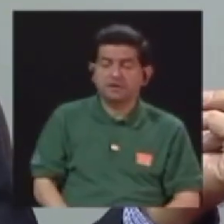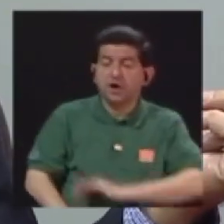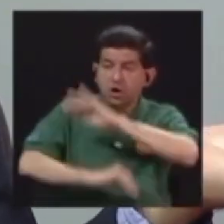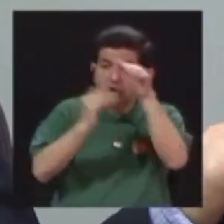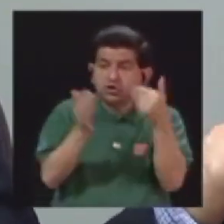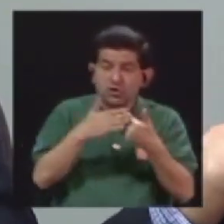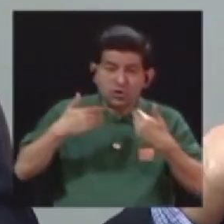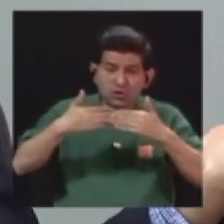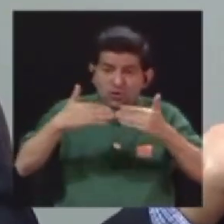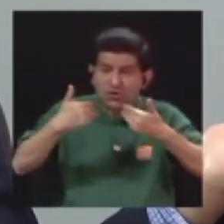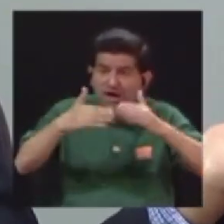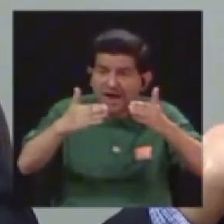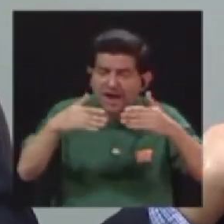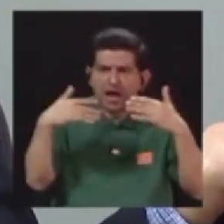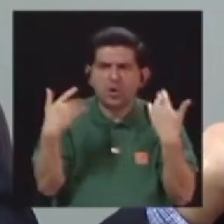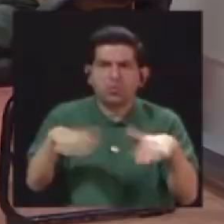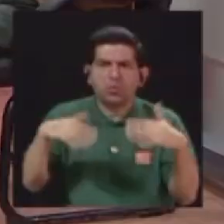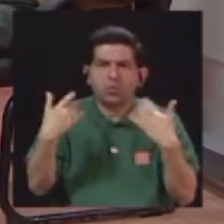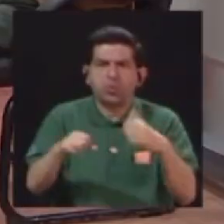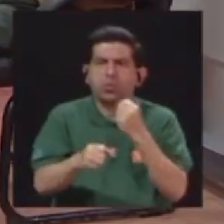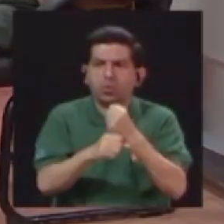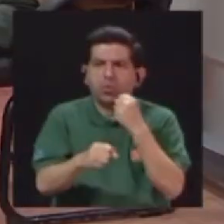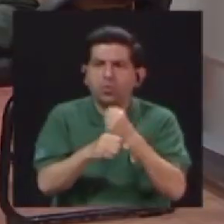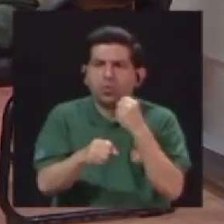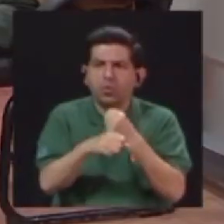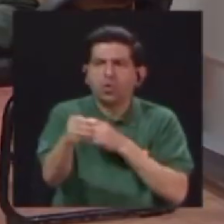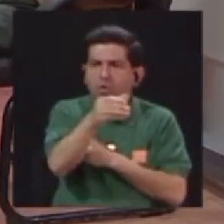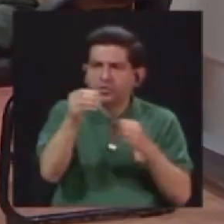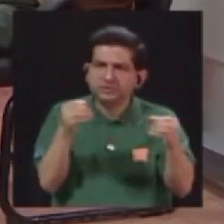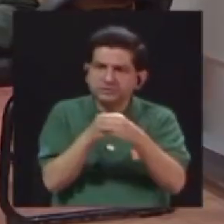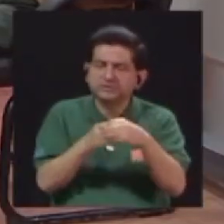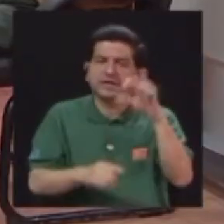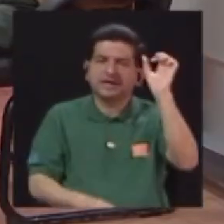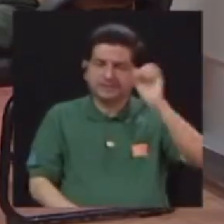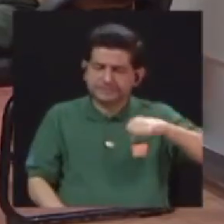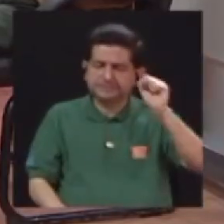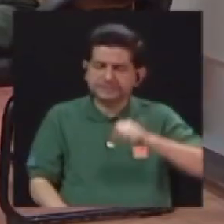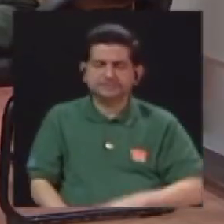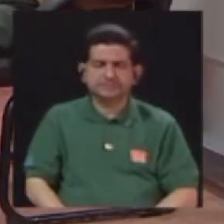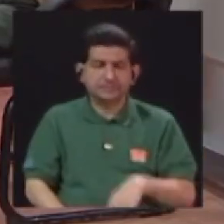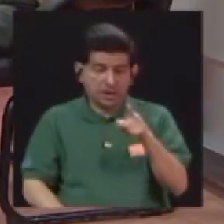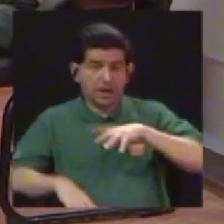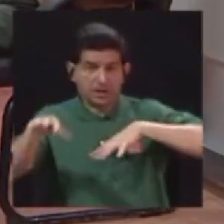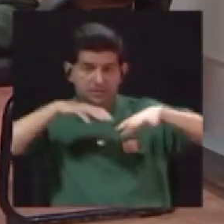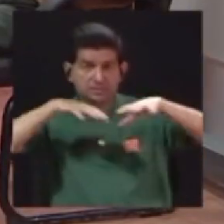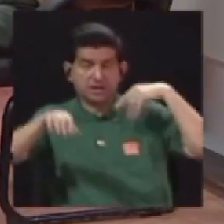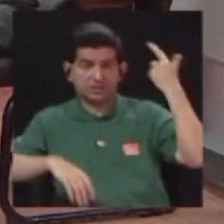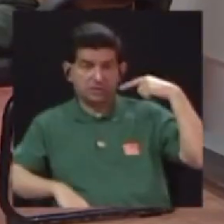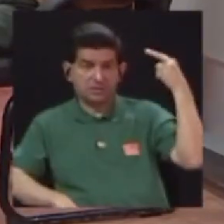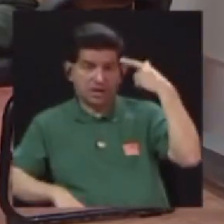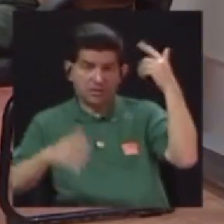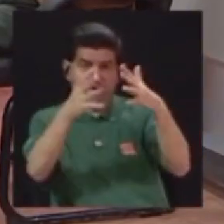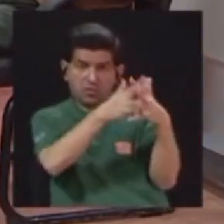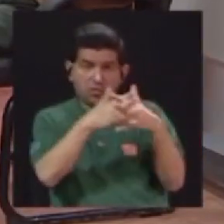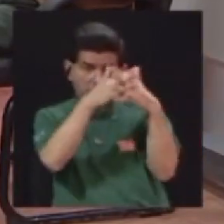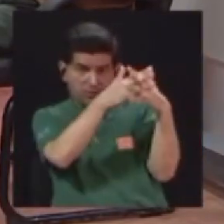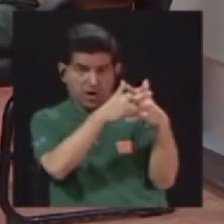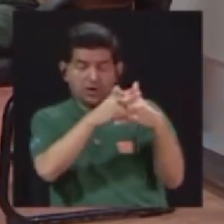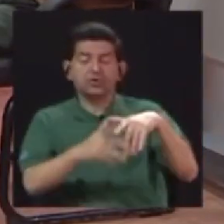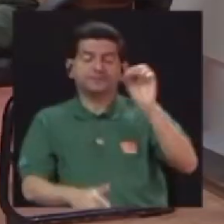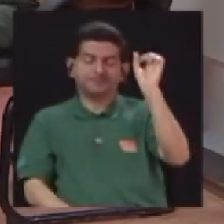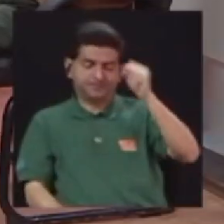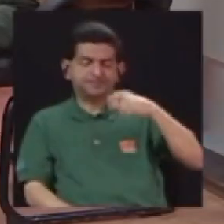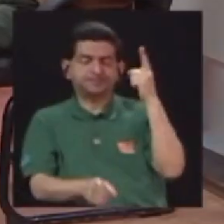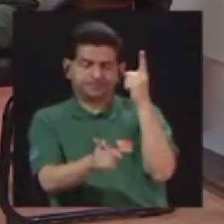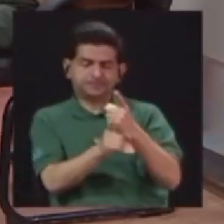todo el Canal de Panamá era una gran oficina pública. Era una gran oficina pública, sí. Porque era una actividad del gobierno de los Estados Unidos. Así, definitivamente, desde